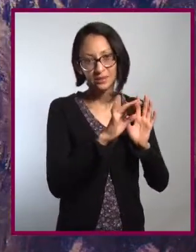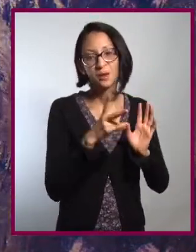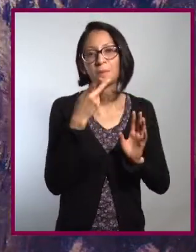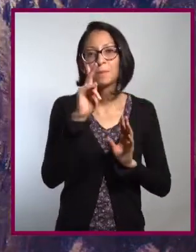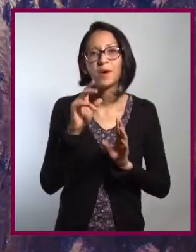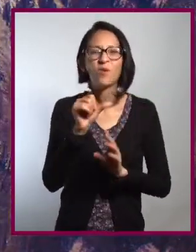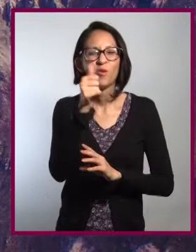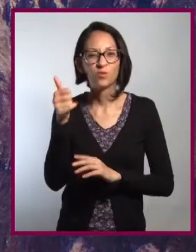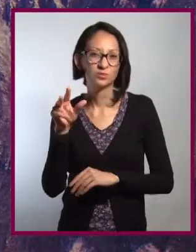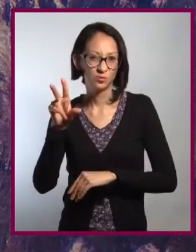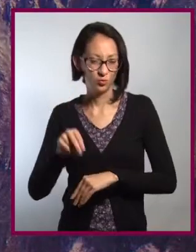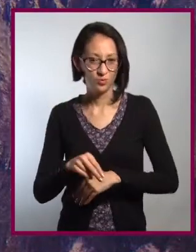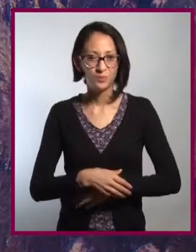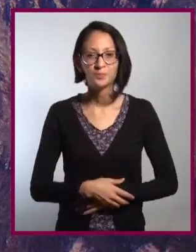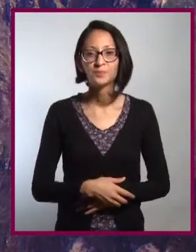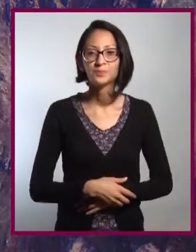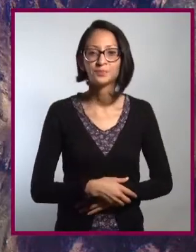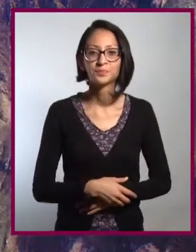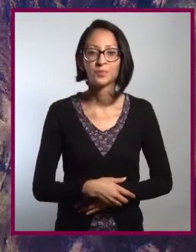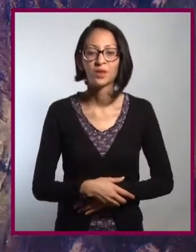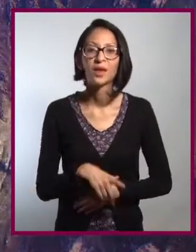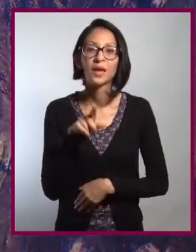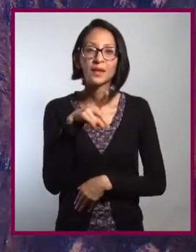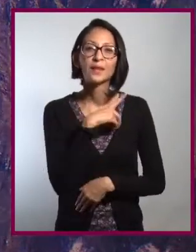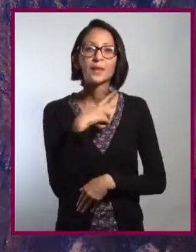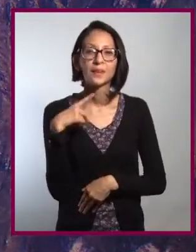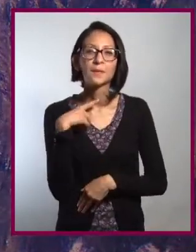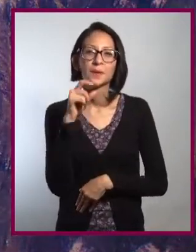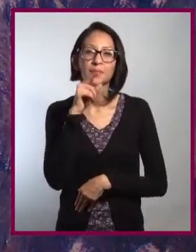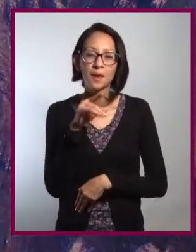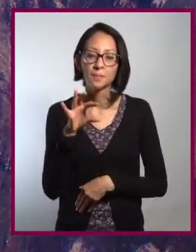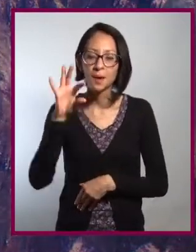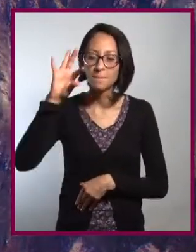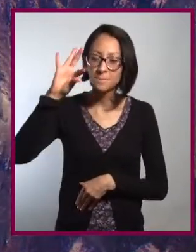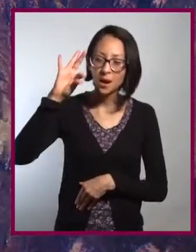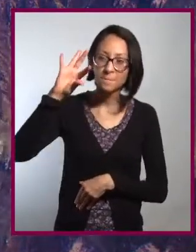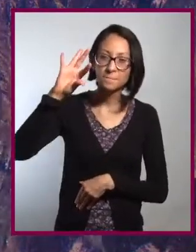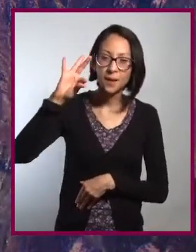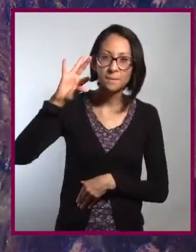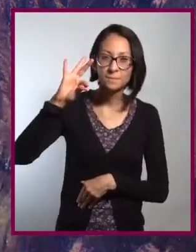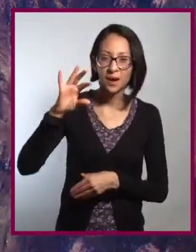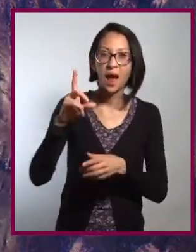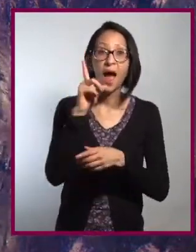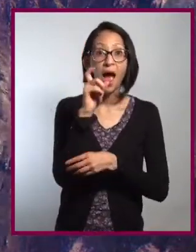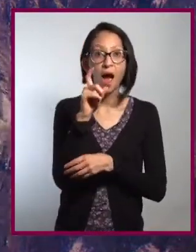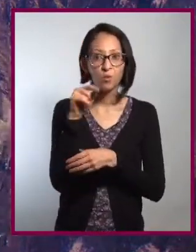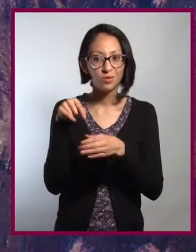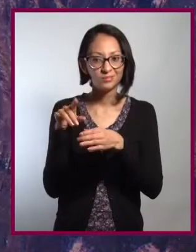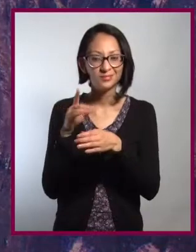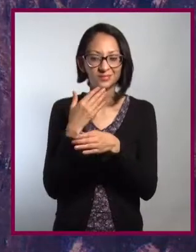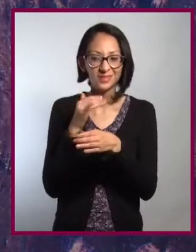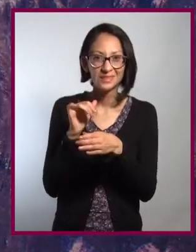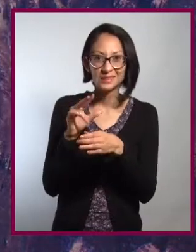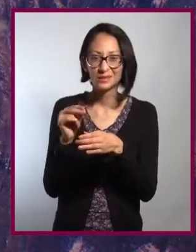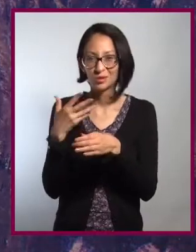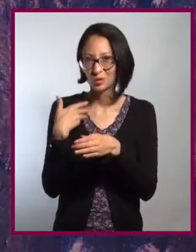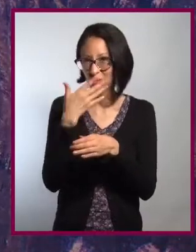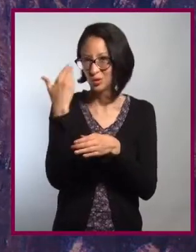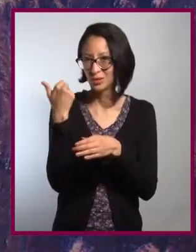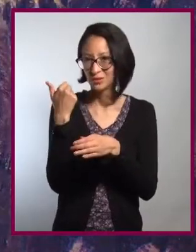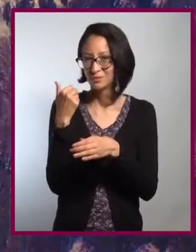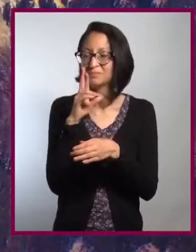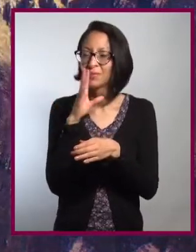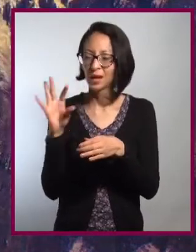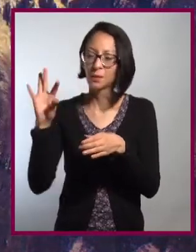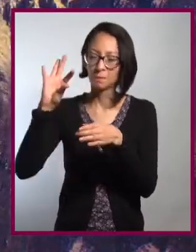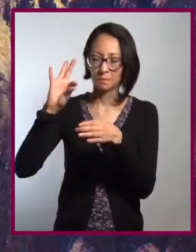tengan cáscara. Ponle unas gotas bactericidas al agua si dudas de su calidad. No se trata de